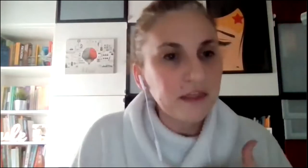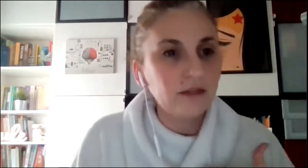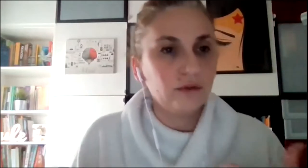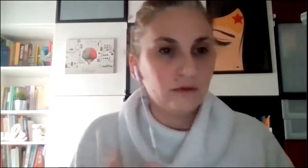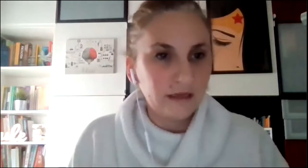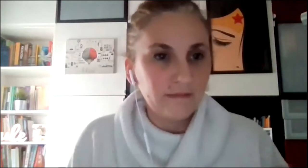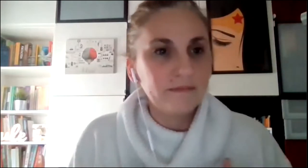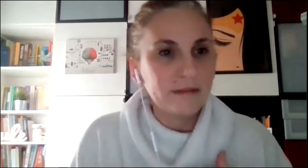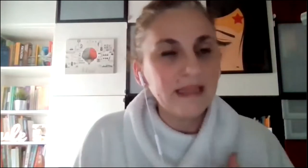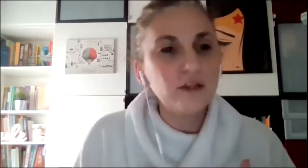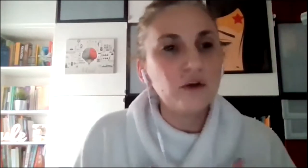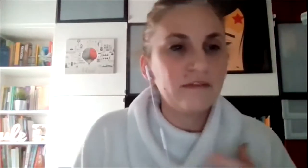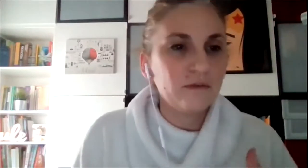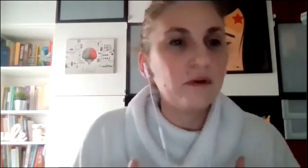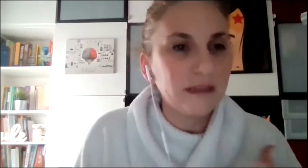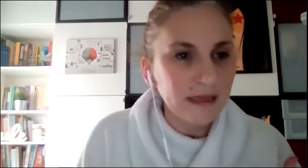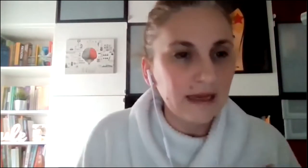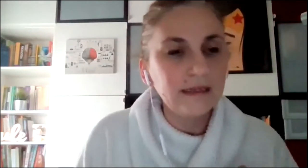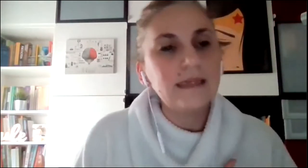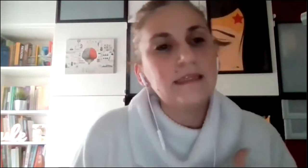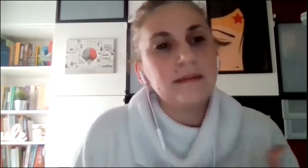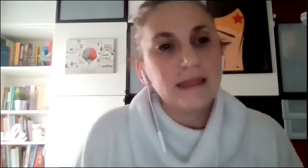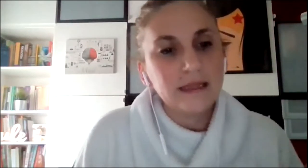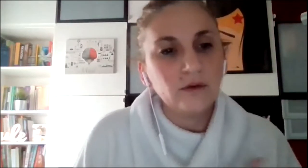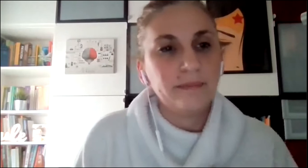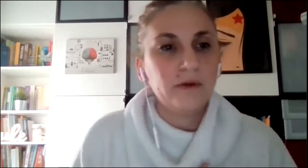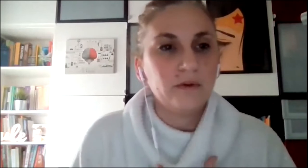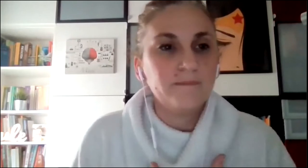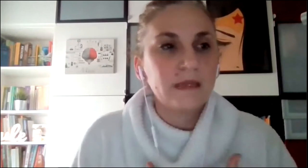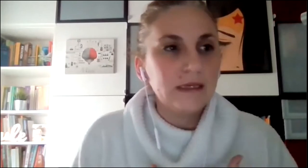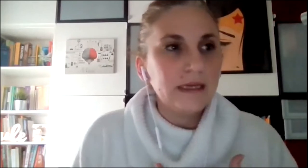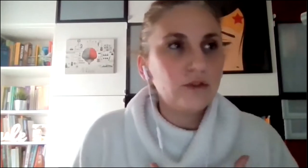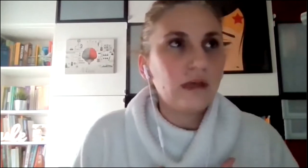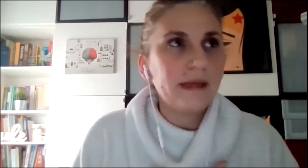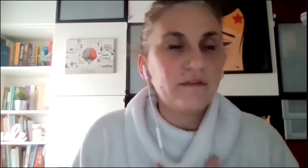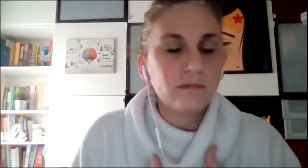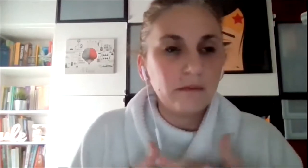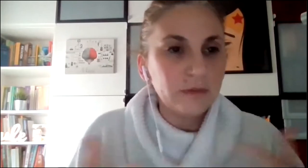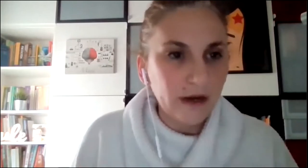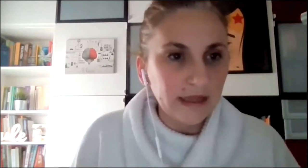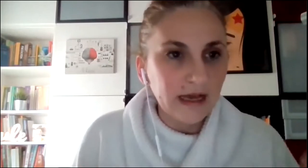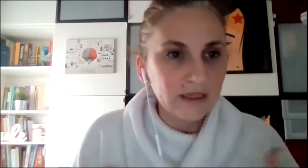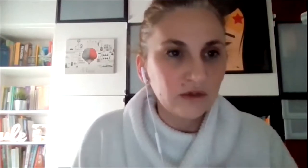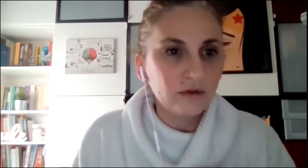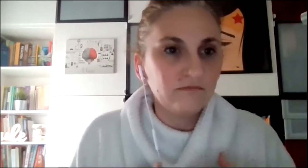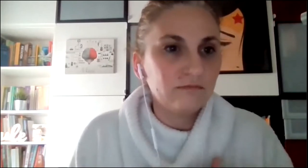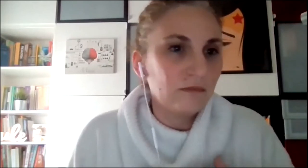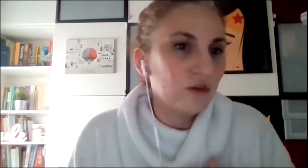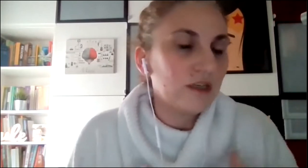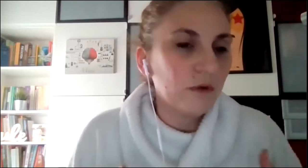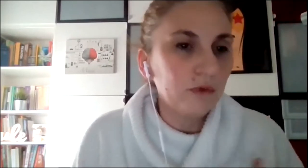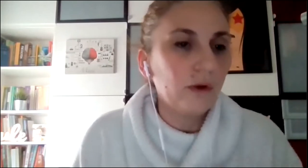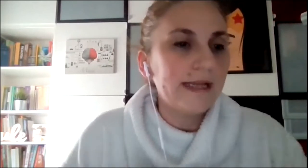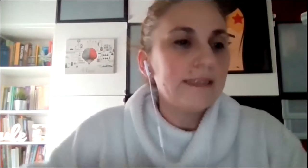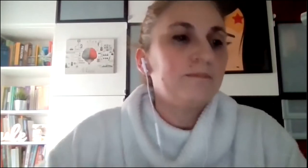va haciendo, va apareciendo como de forma muy tímida, se va haciendo, pero es todavía de forma muy esporádica, son